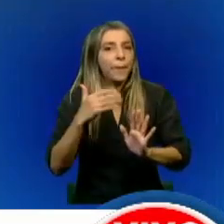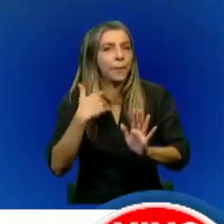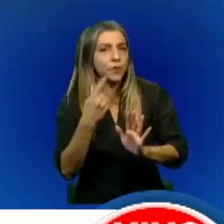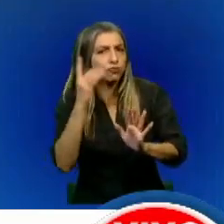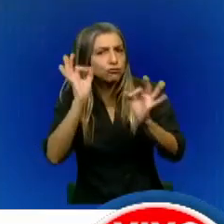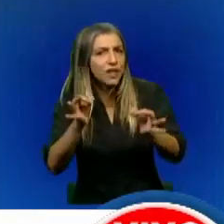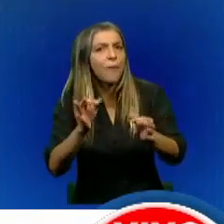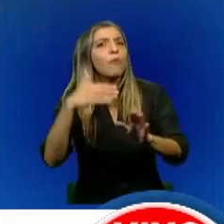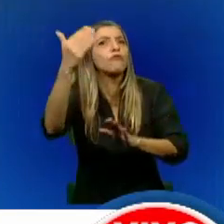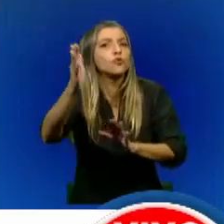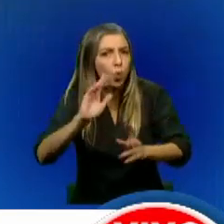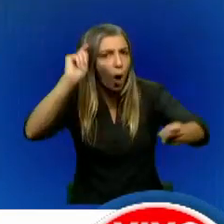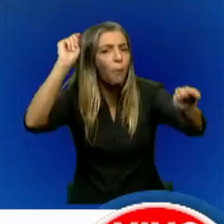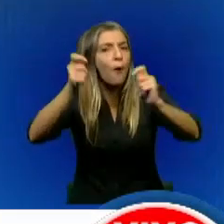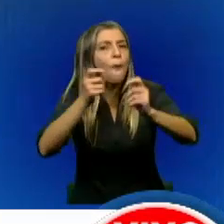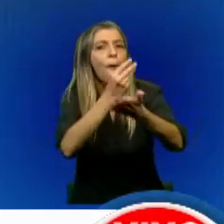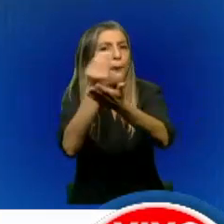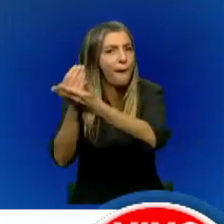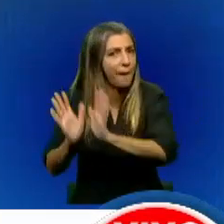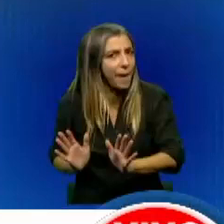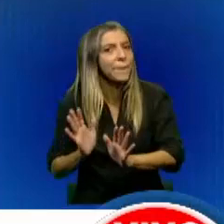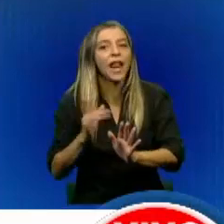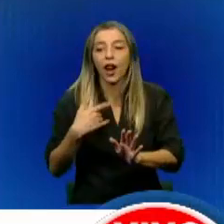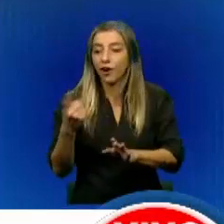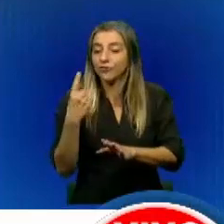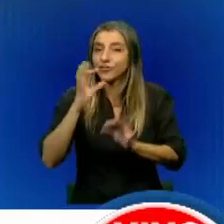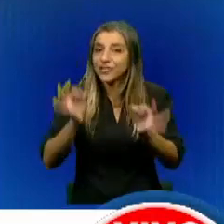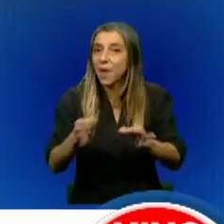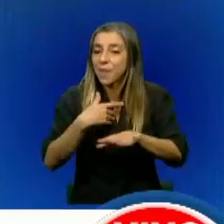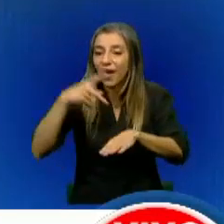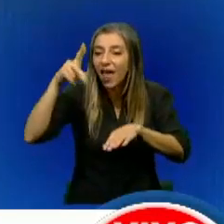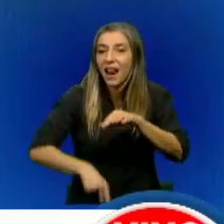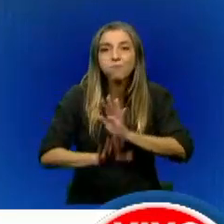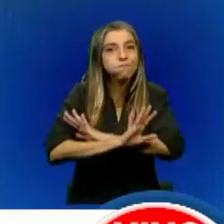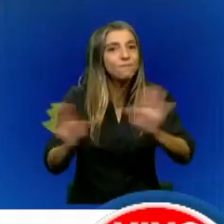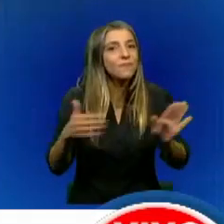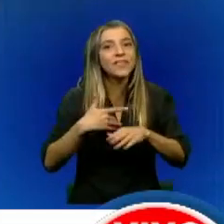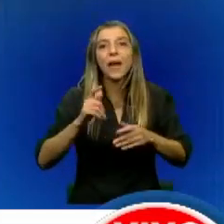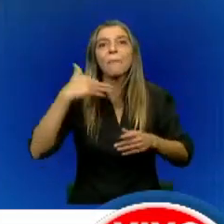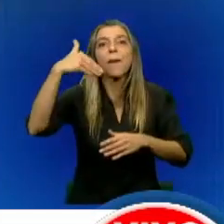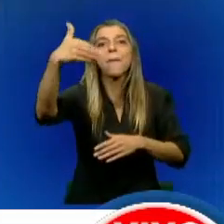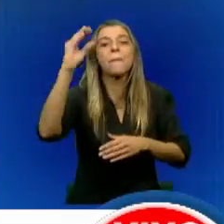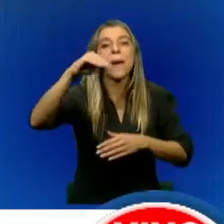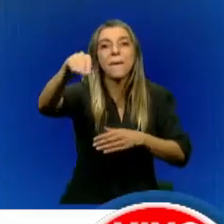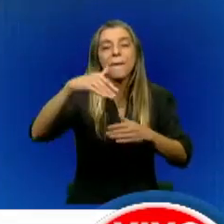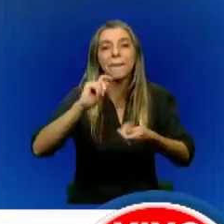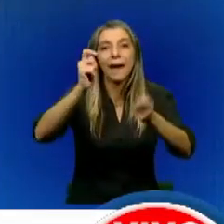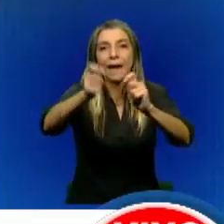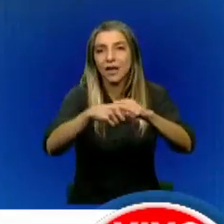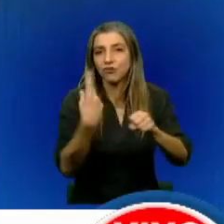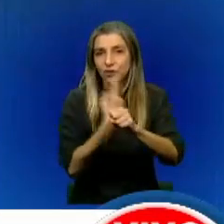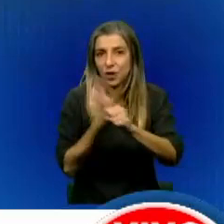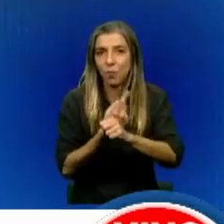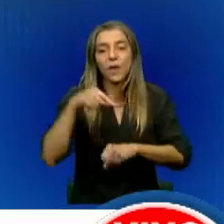que tiene una norma de autolimitación, estamos en presencia de un acto político, de un acuerdo de